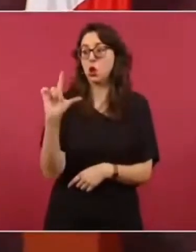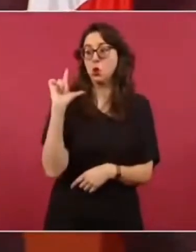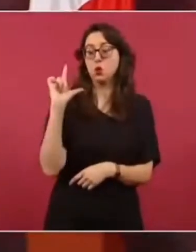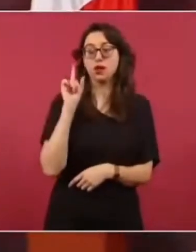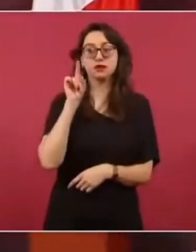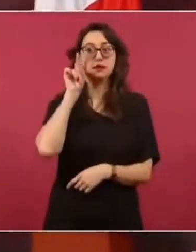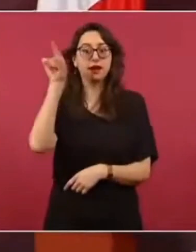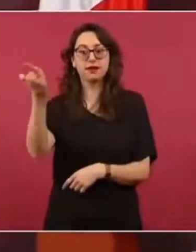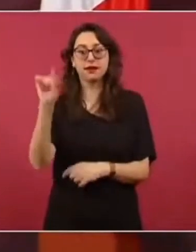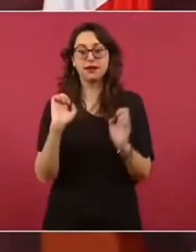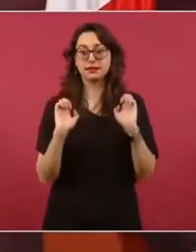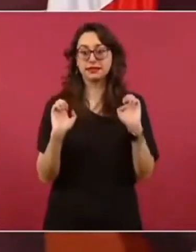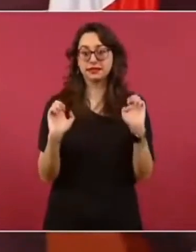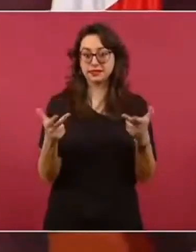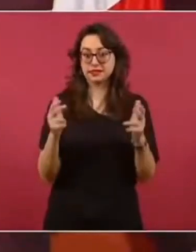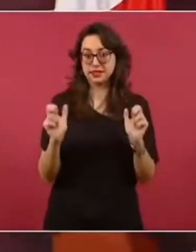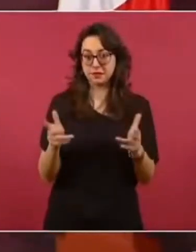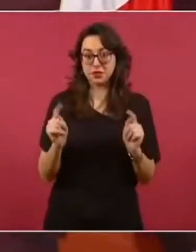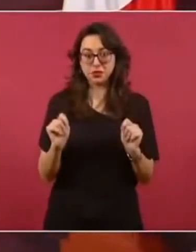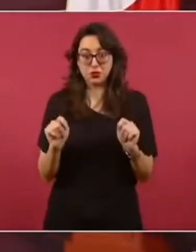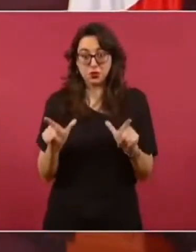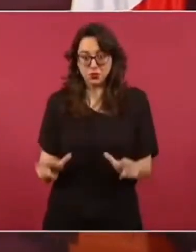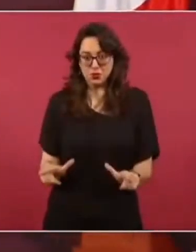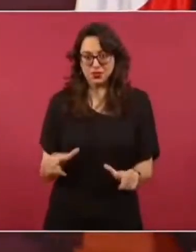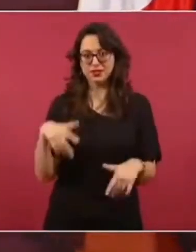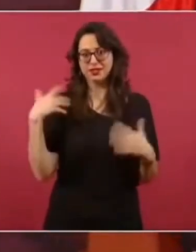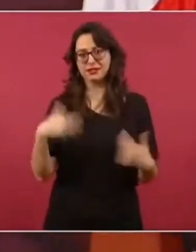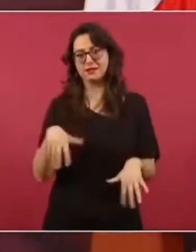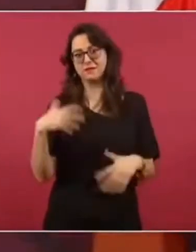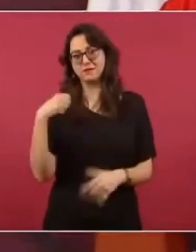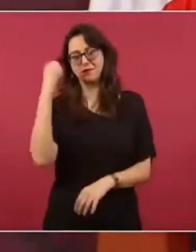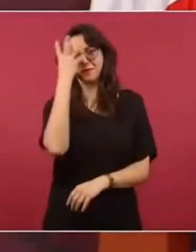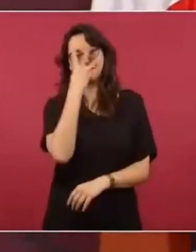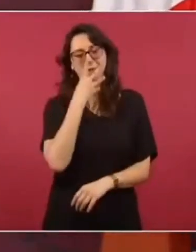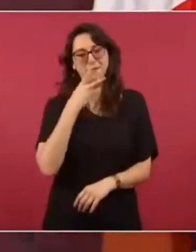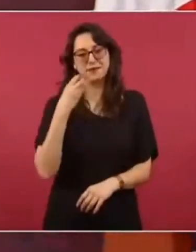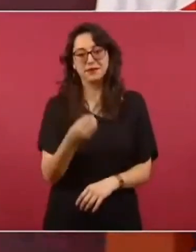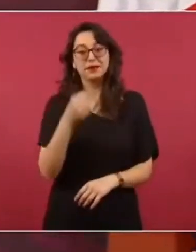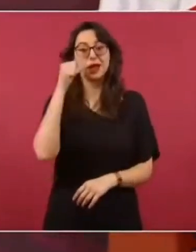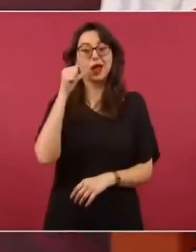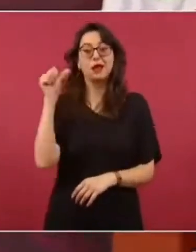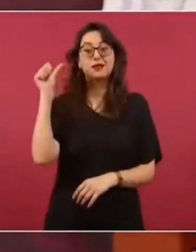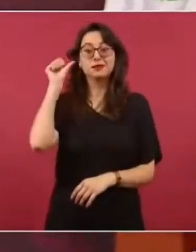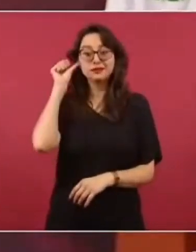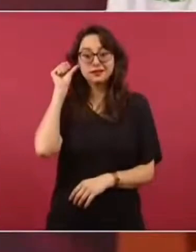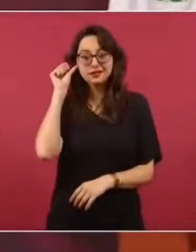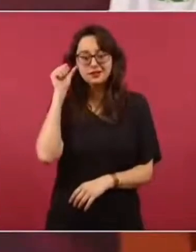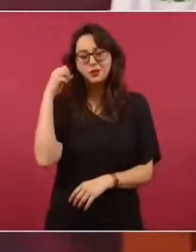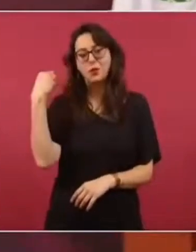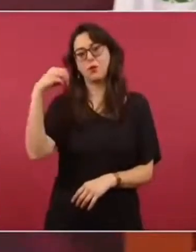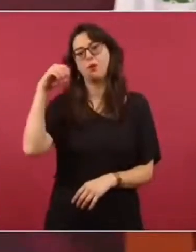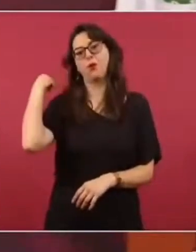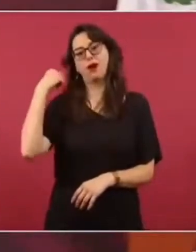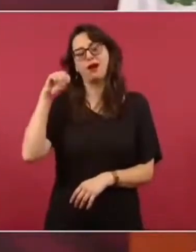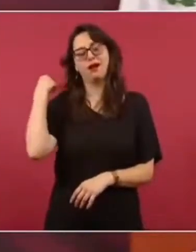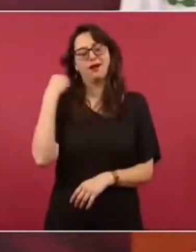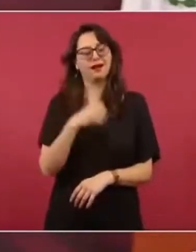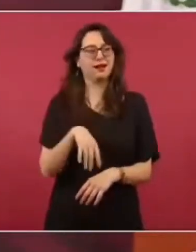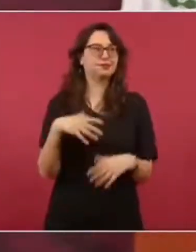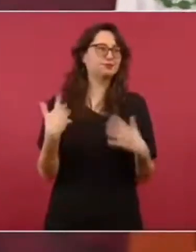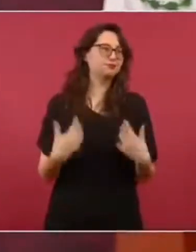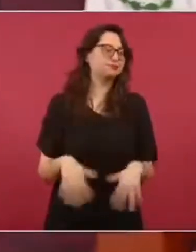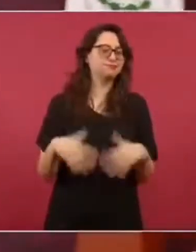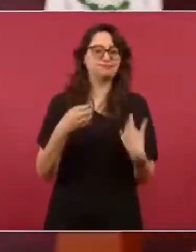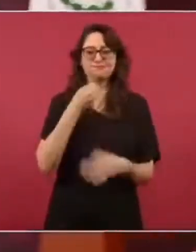y ayer martes en Oaxaca, imagínense, y